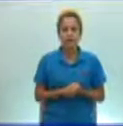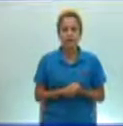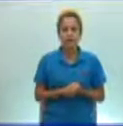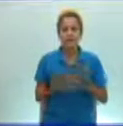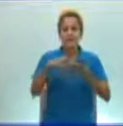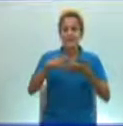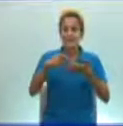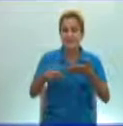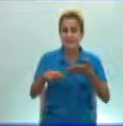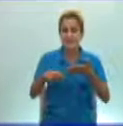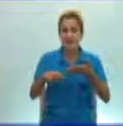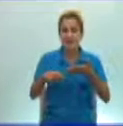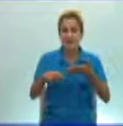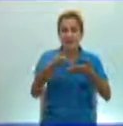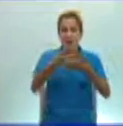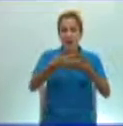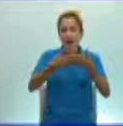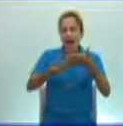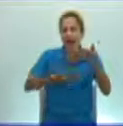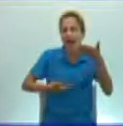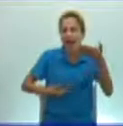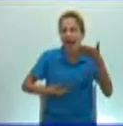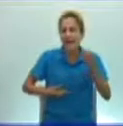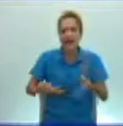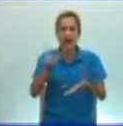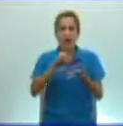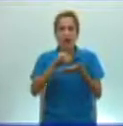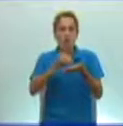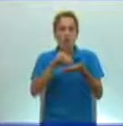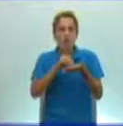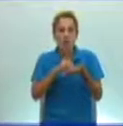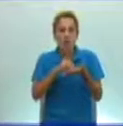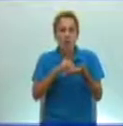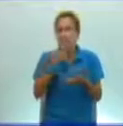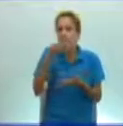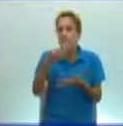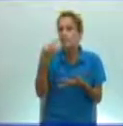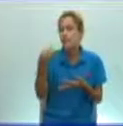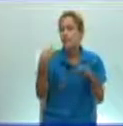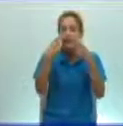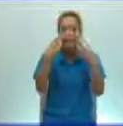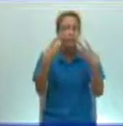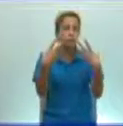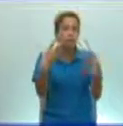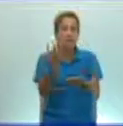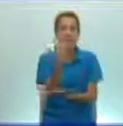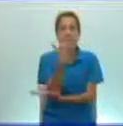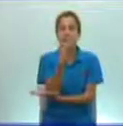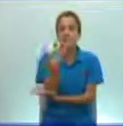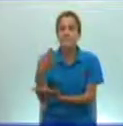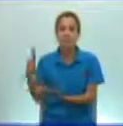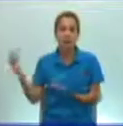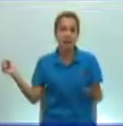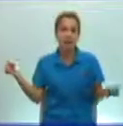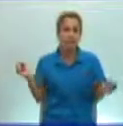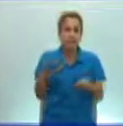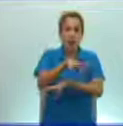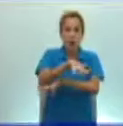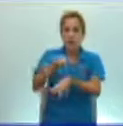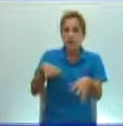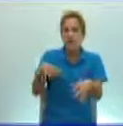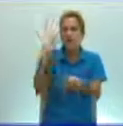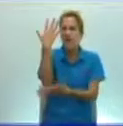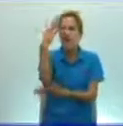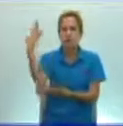una carta a tu familiar donde le comentes la importancia de las plantas y los animales en la